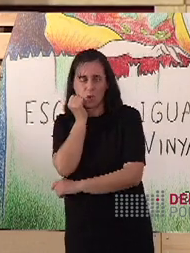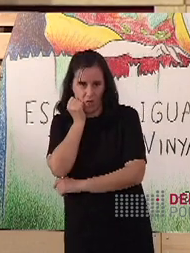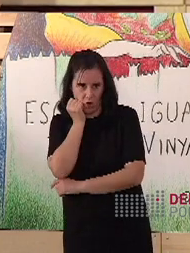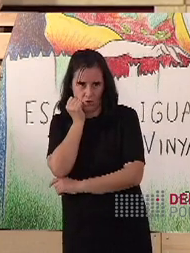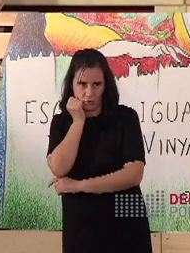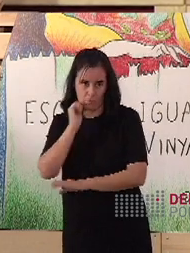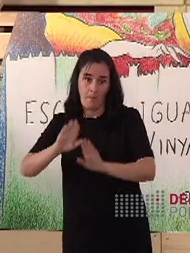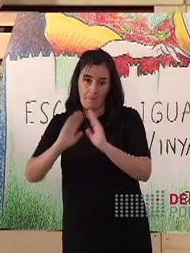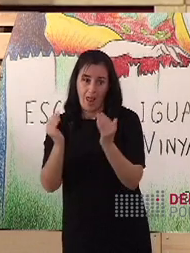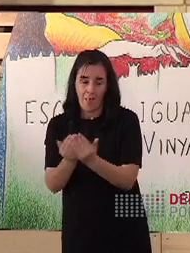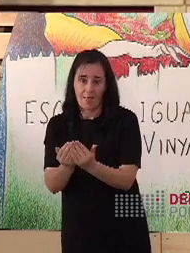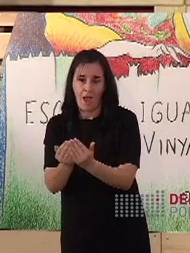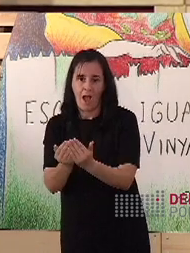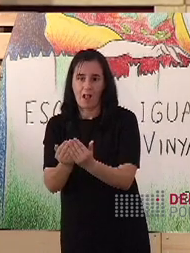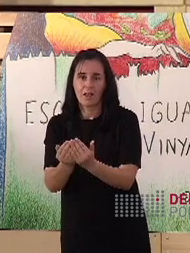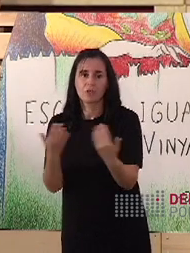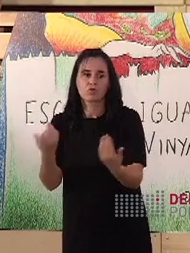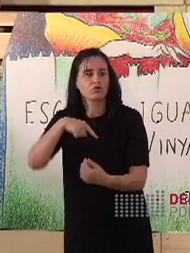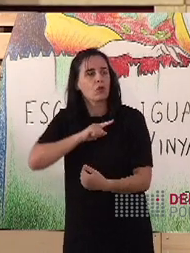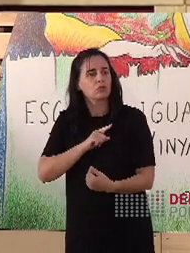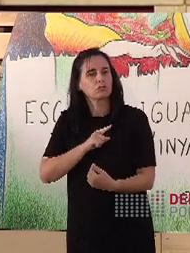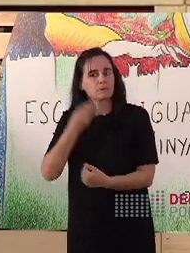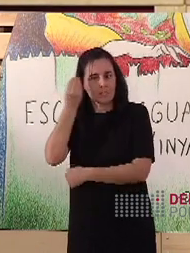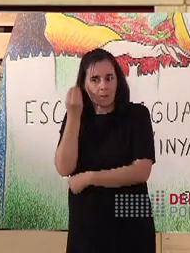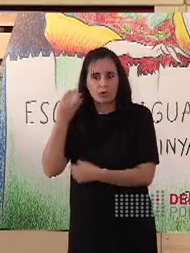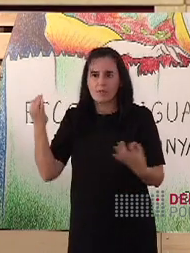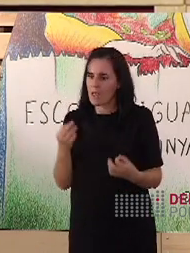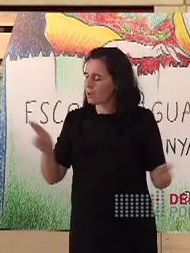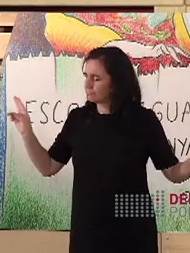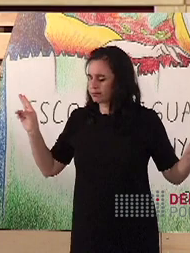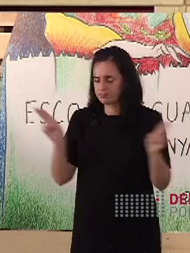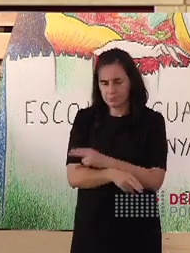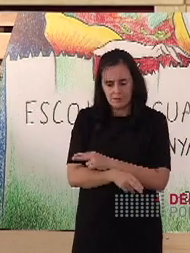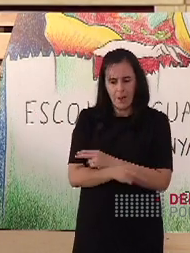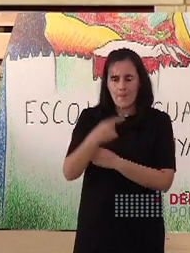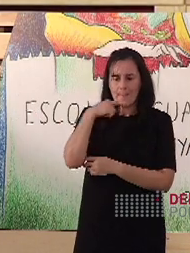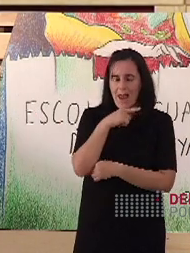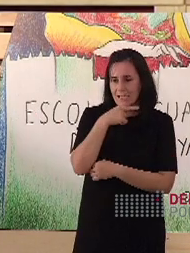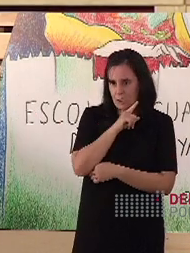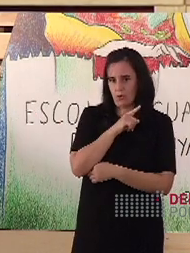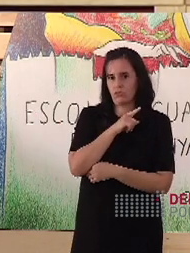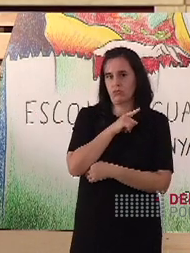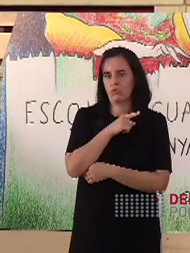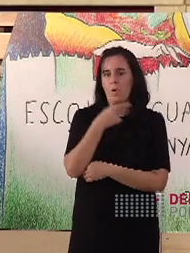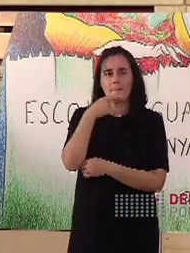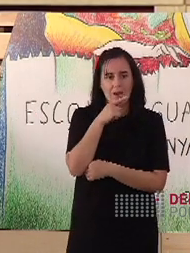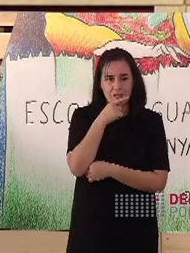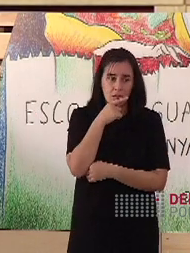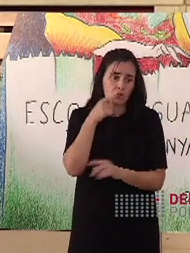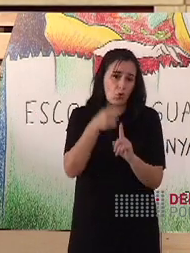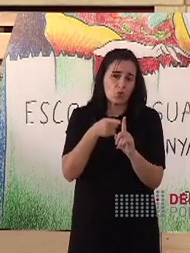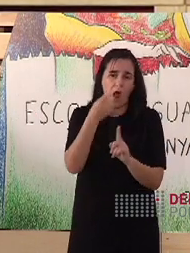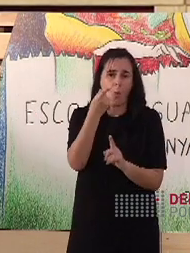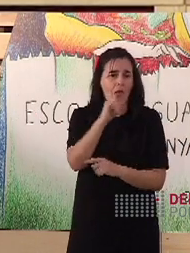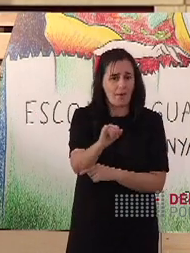planeta, entonces nos creemos que hai que erradicar os plásticos, sobre todo os plásticos dun só uso, que